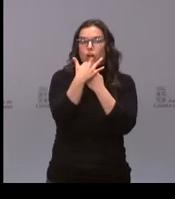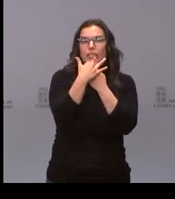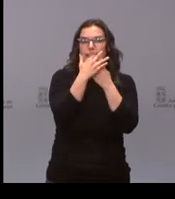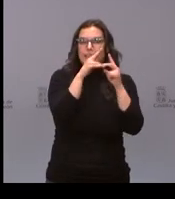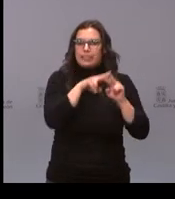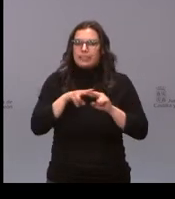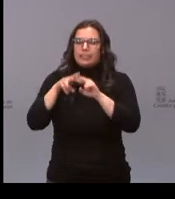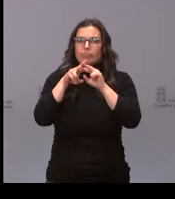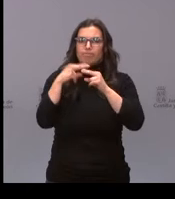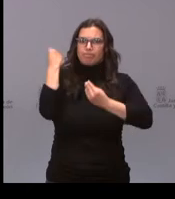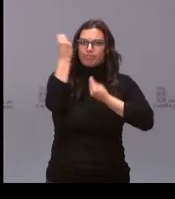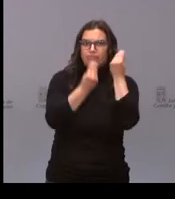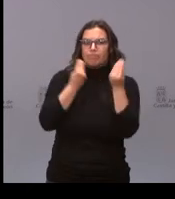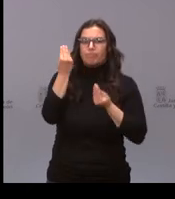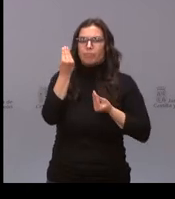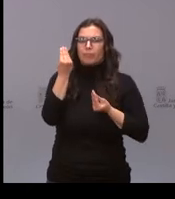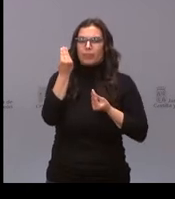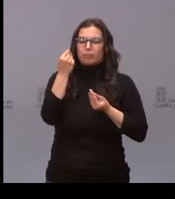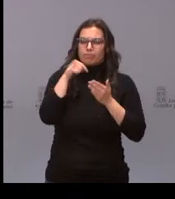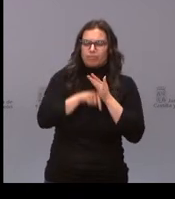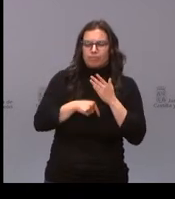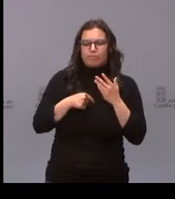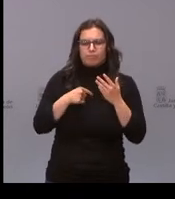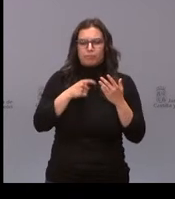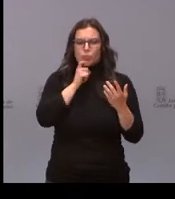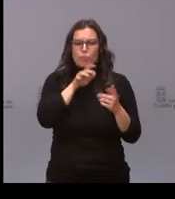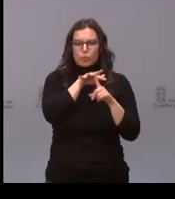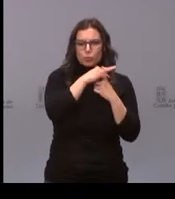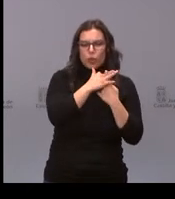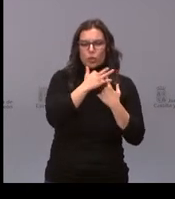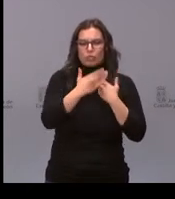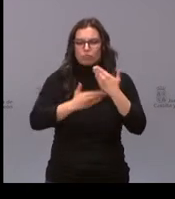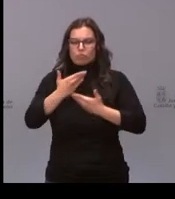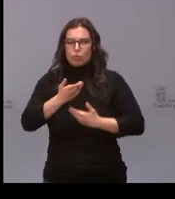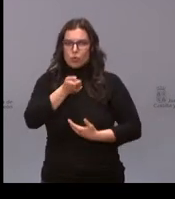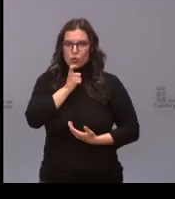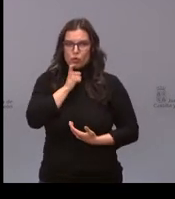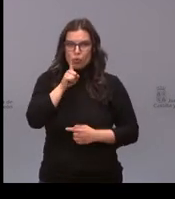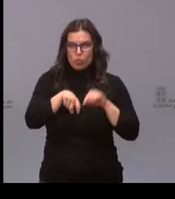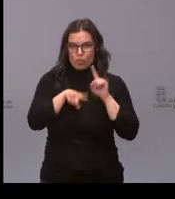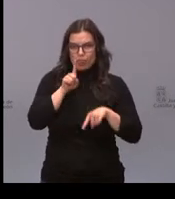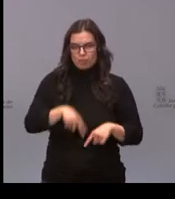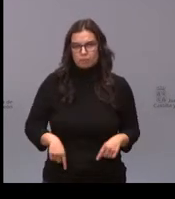una reflexión profunda de cuál es la situación y cuál es la evolución.